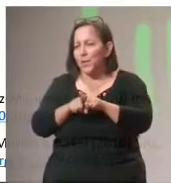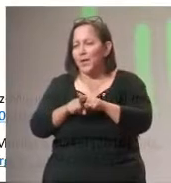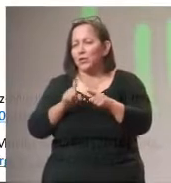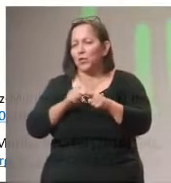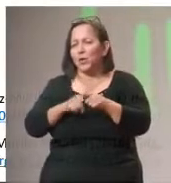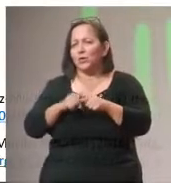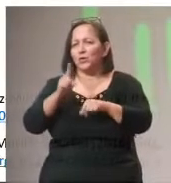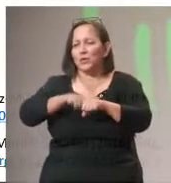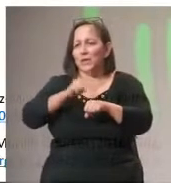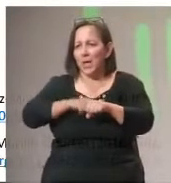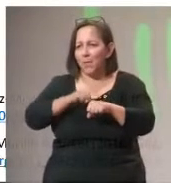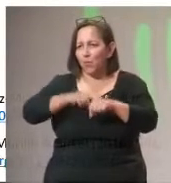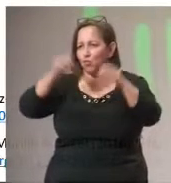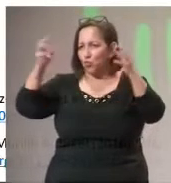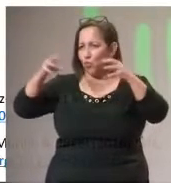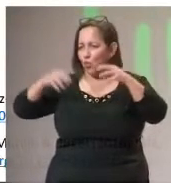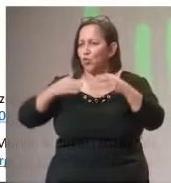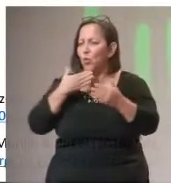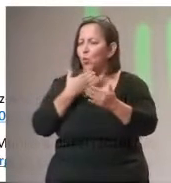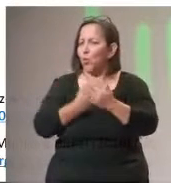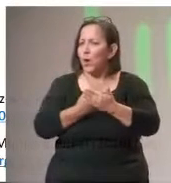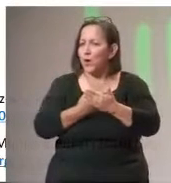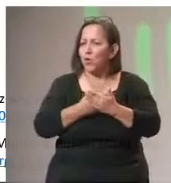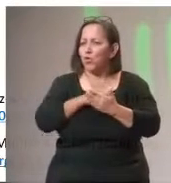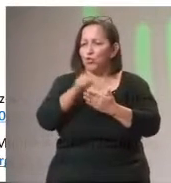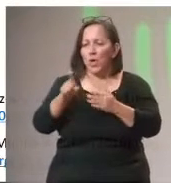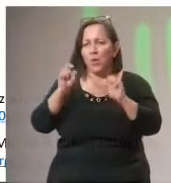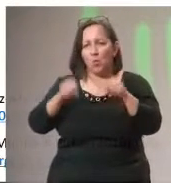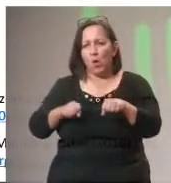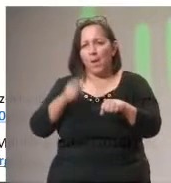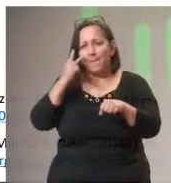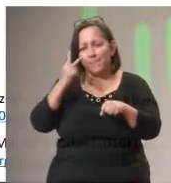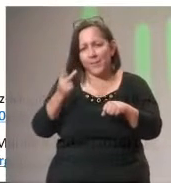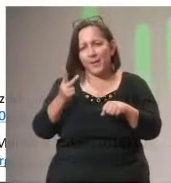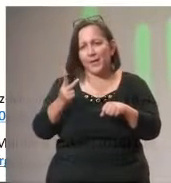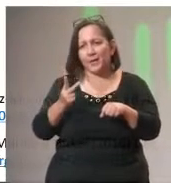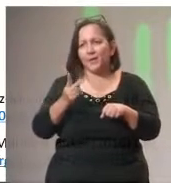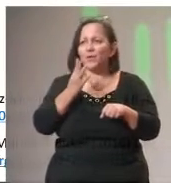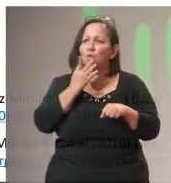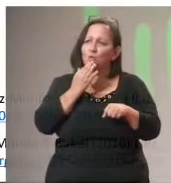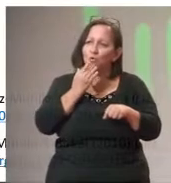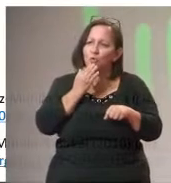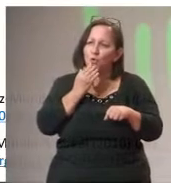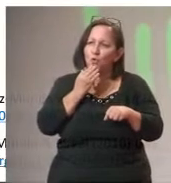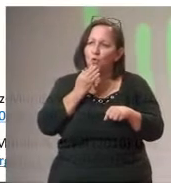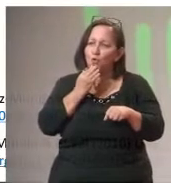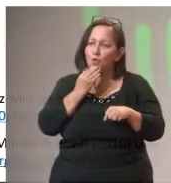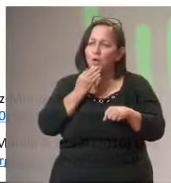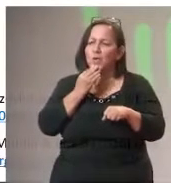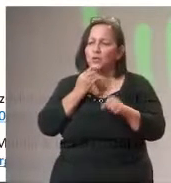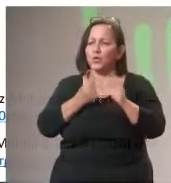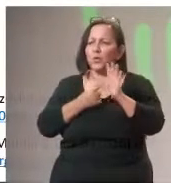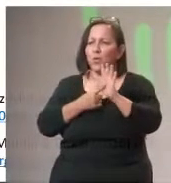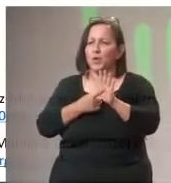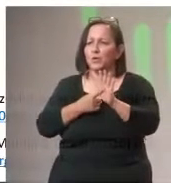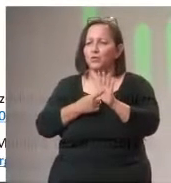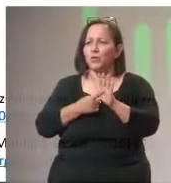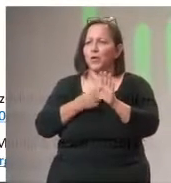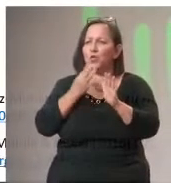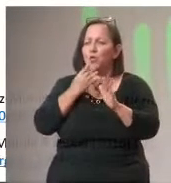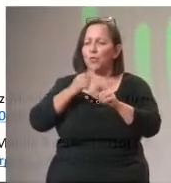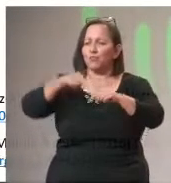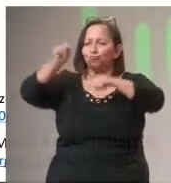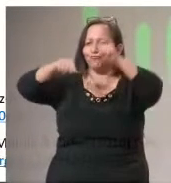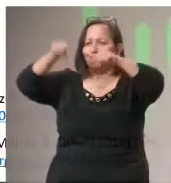época lluviosa buena, ustedes pueden ver que el sistema tiene colores, las bolitas que son nuestros muestreos, tiene colores por todo lado